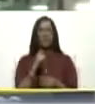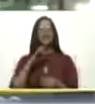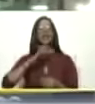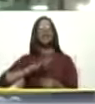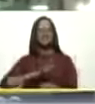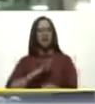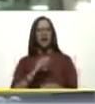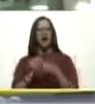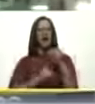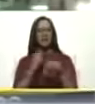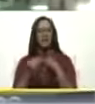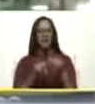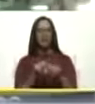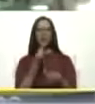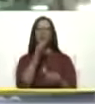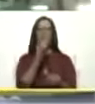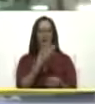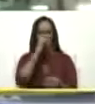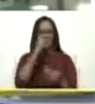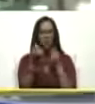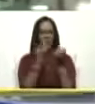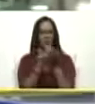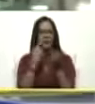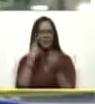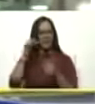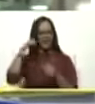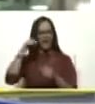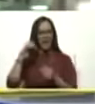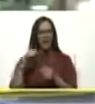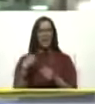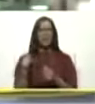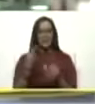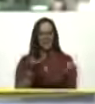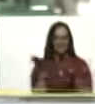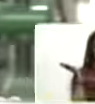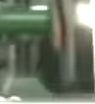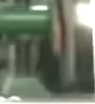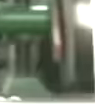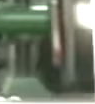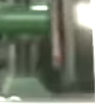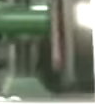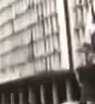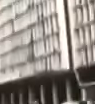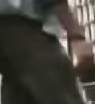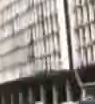siendo un gran año económico. Vamos a ver este video primero. Adelante.